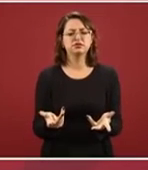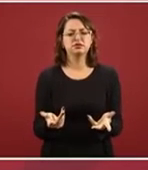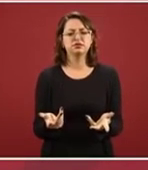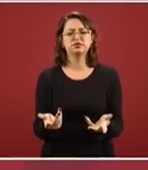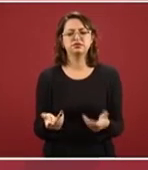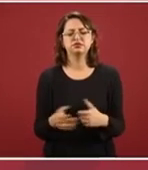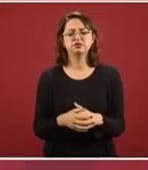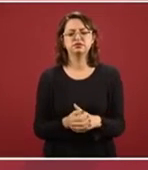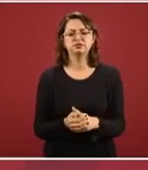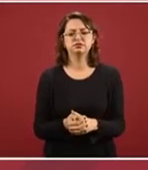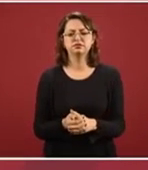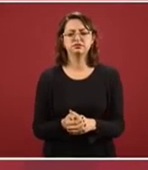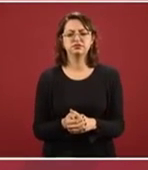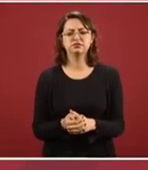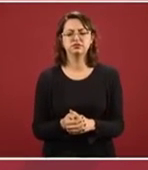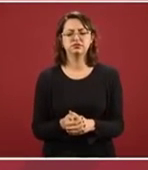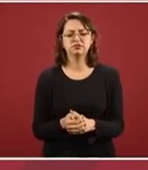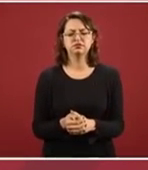actuando